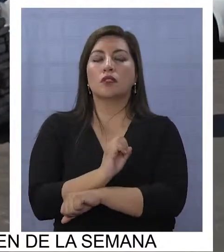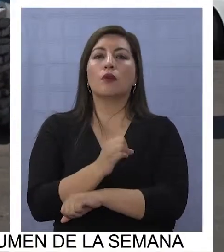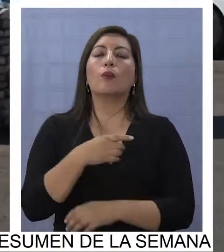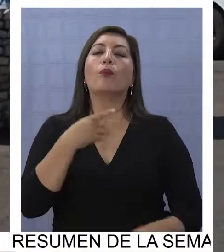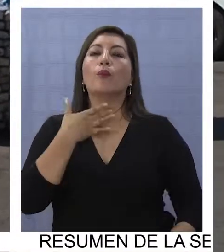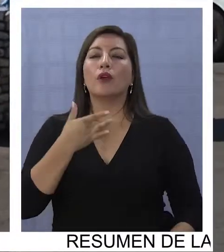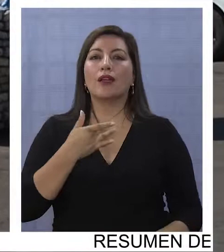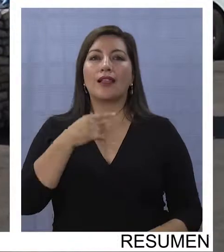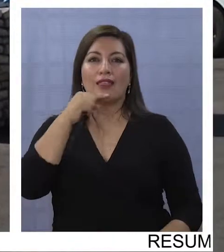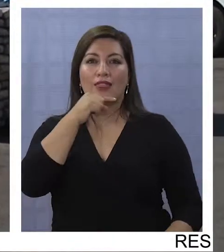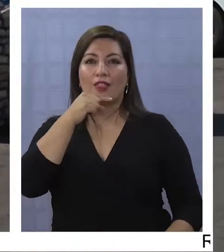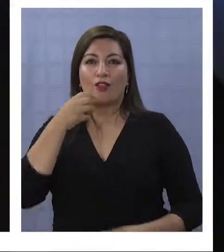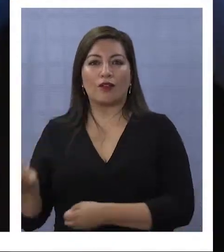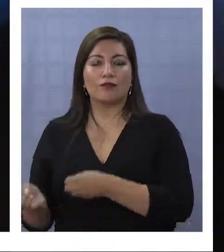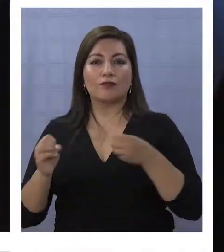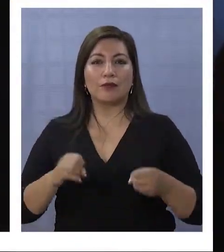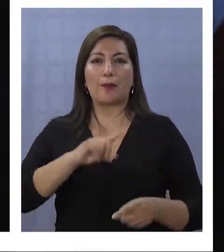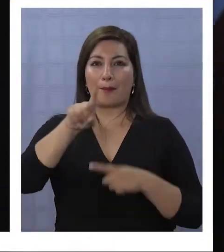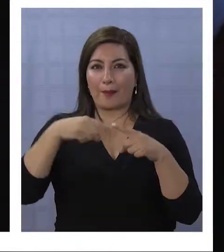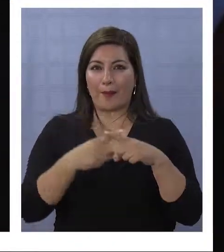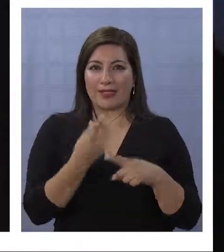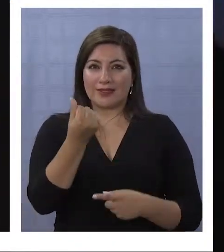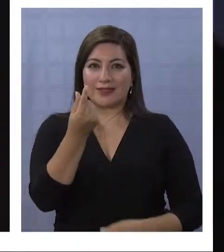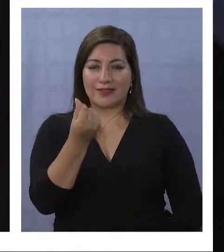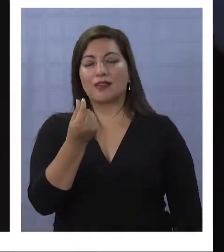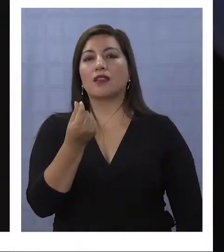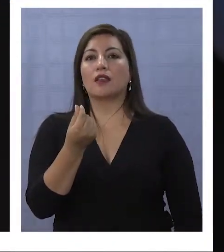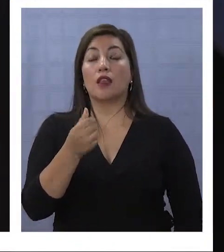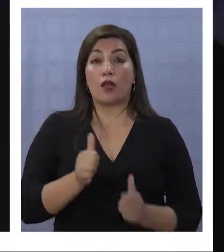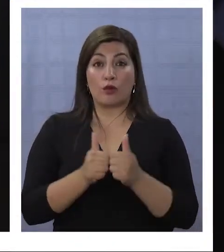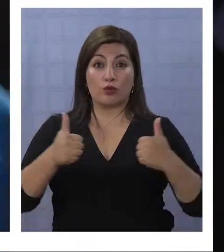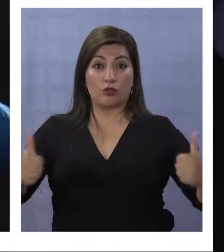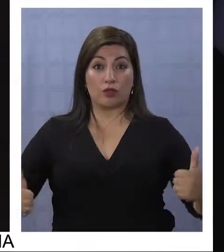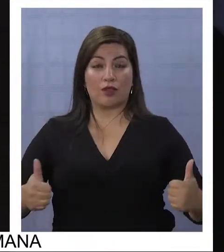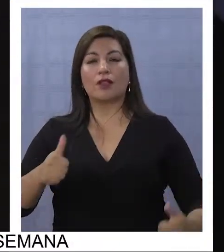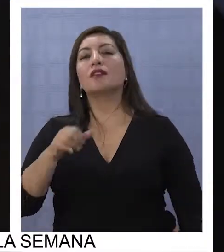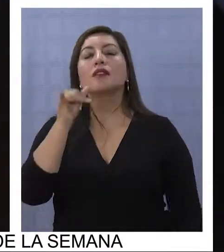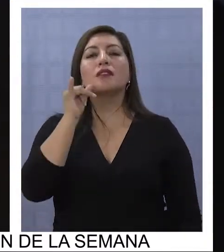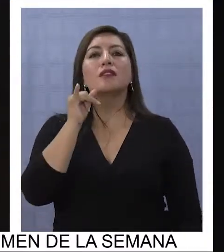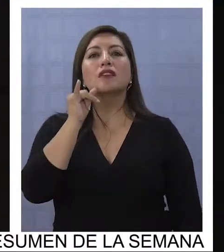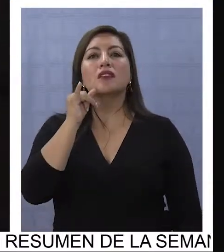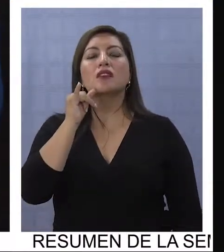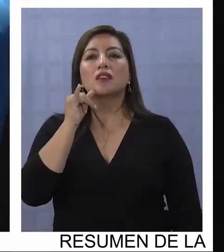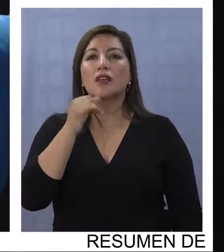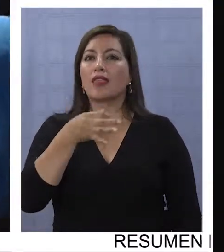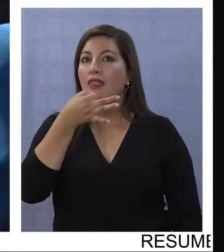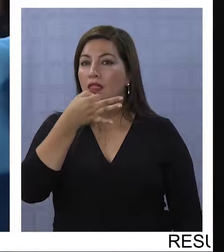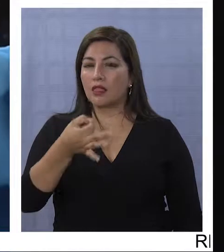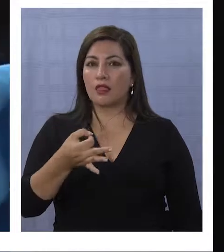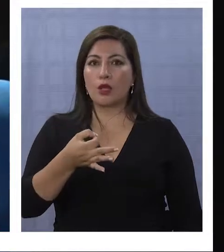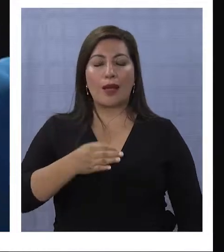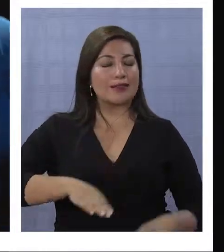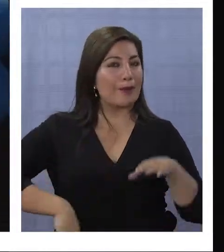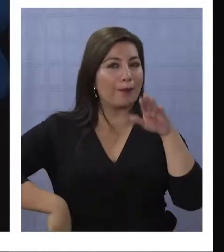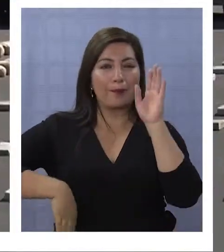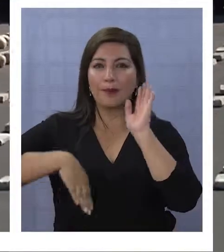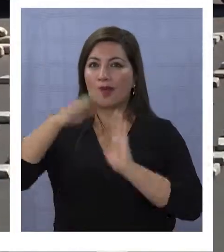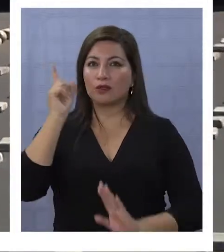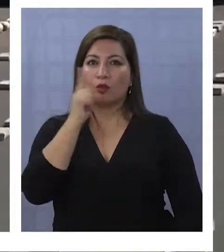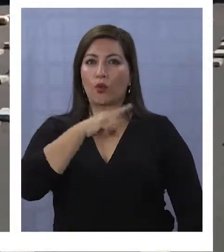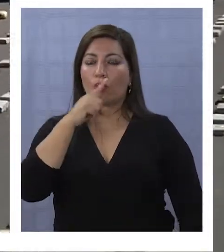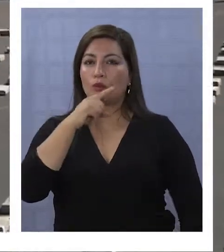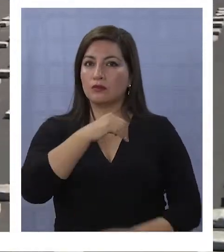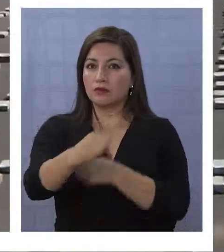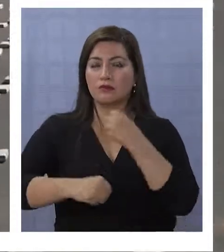transportaba la droga y dinero en efectivo. Según las autoridades regionales, este decomiso es el mayor que se ha realizado en los